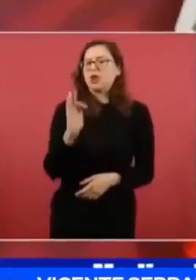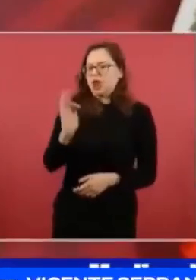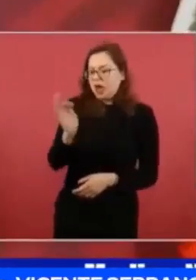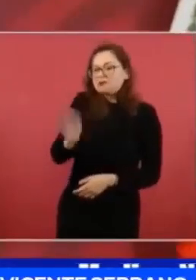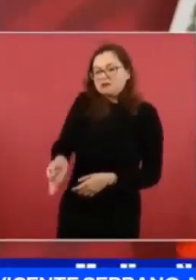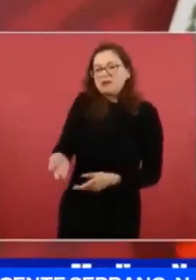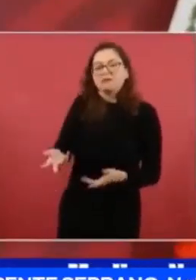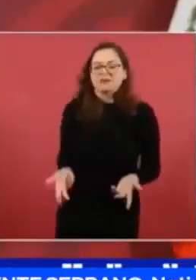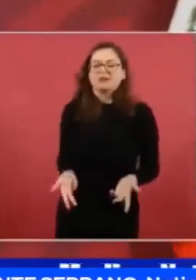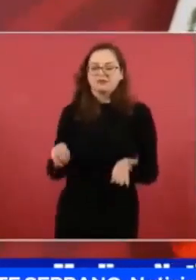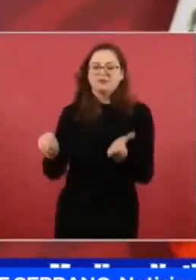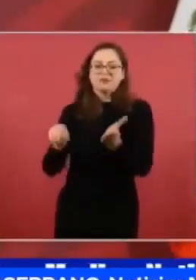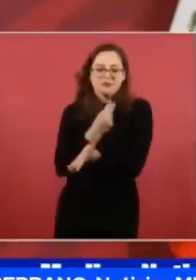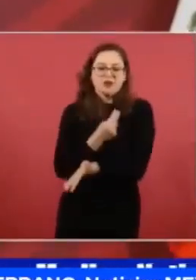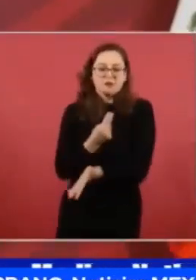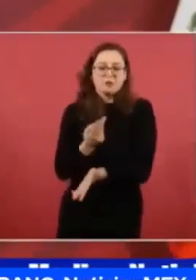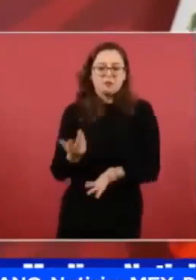aceptó